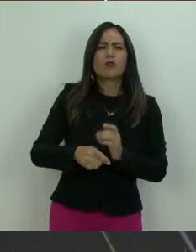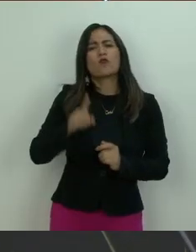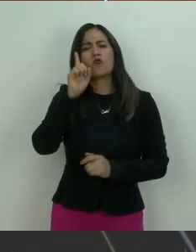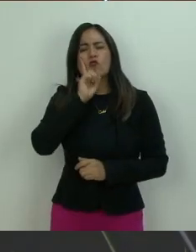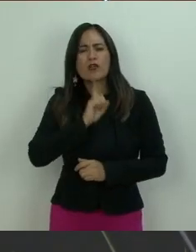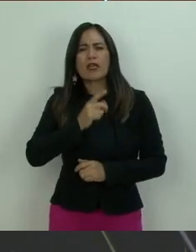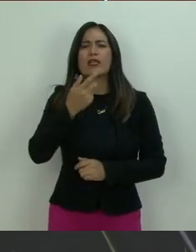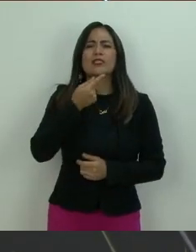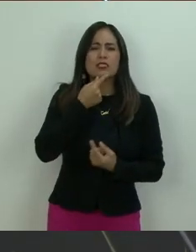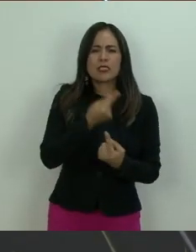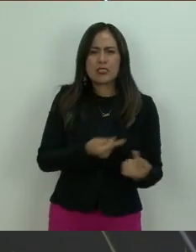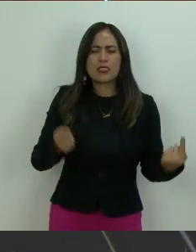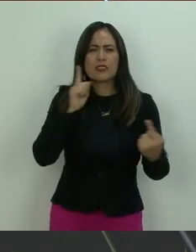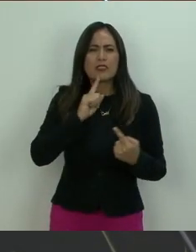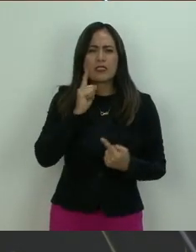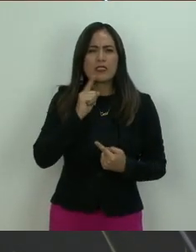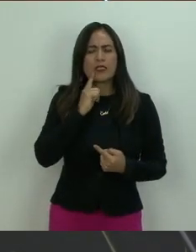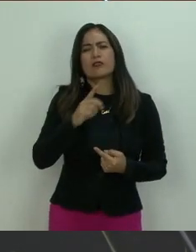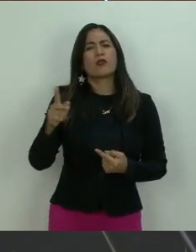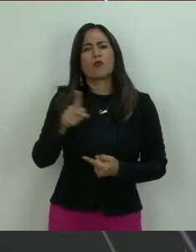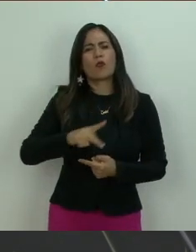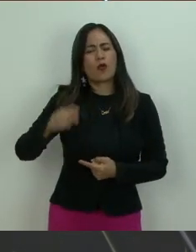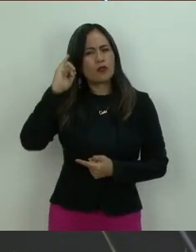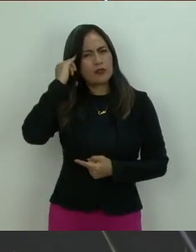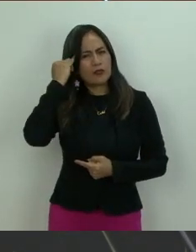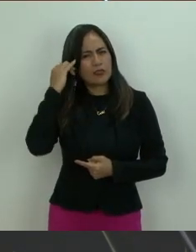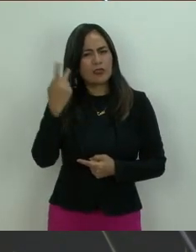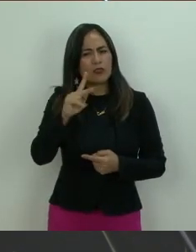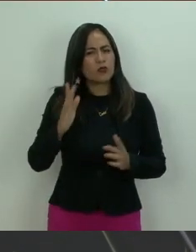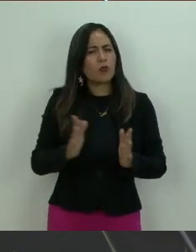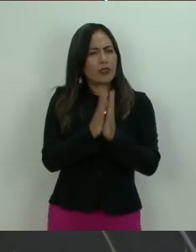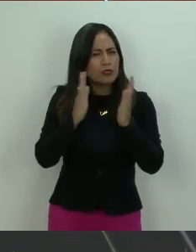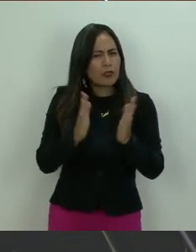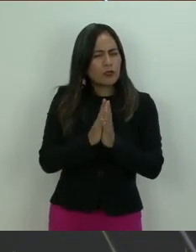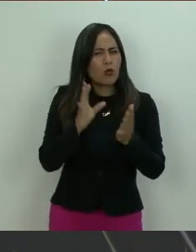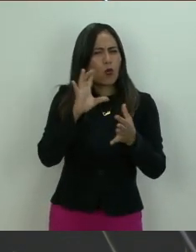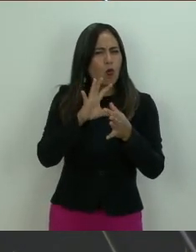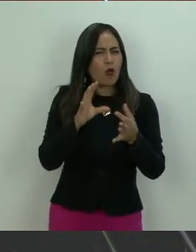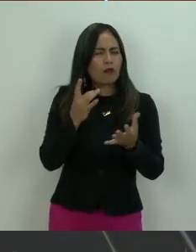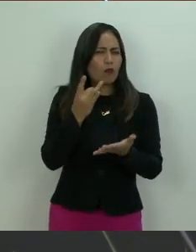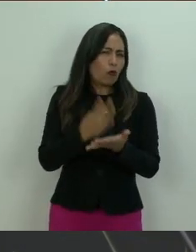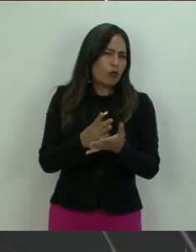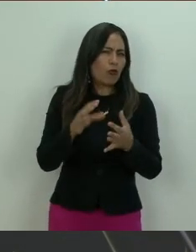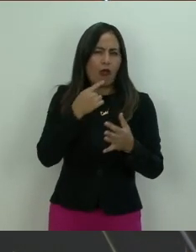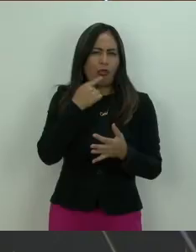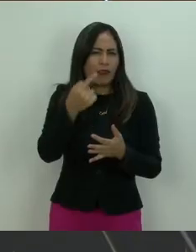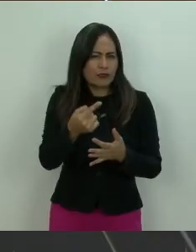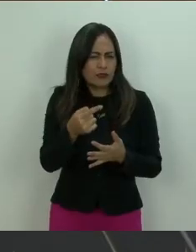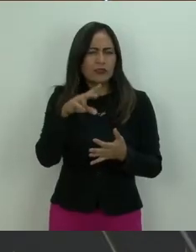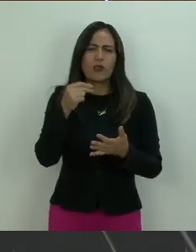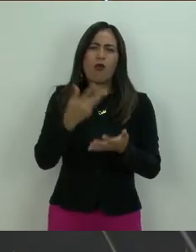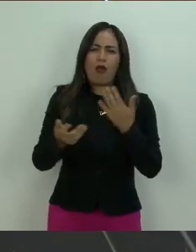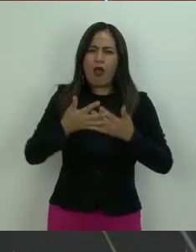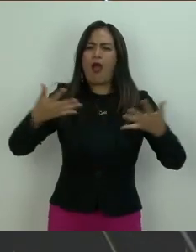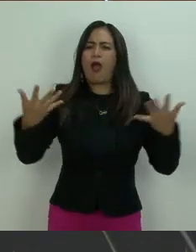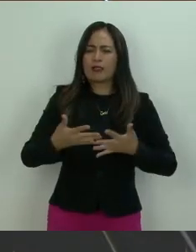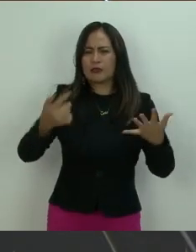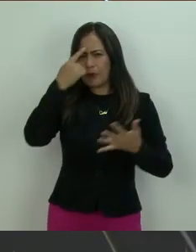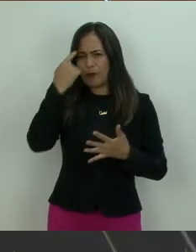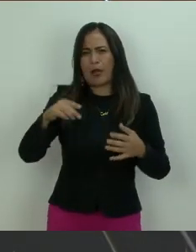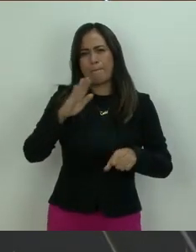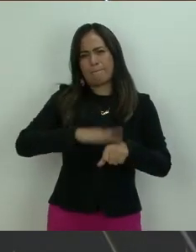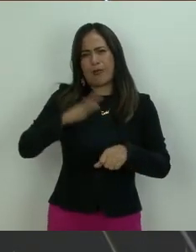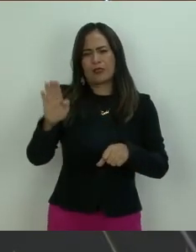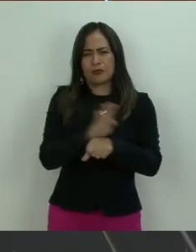mujeres indígenas y la forma de pasar del discurso a su efectivo ejercicio y a la construcción de realidades mejores para ellas. Una de